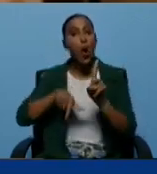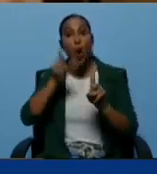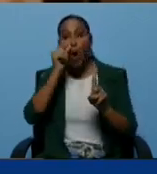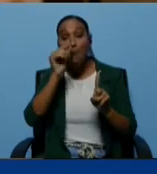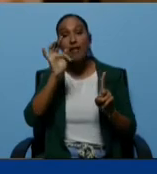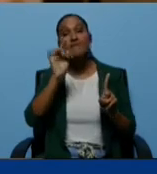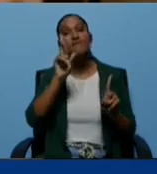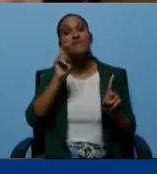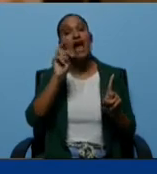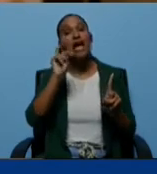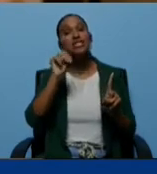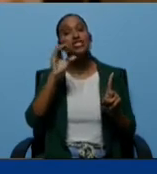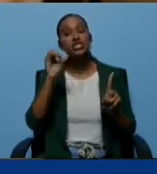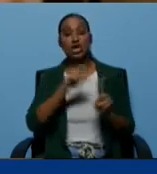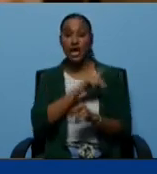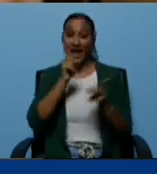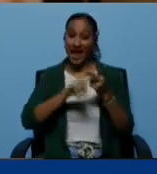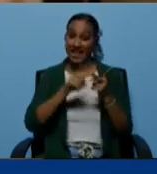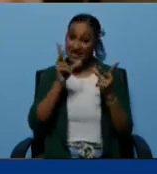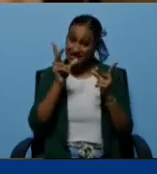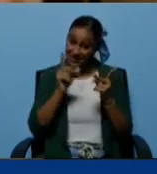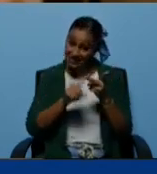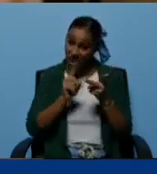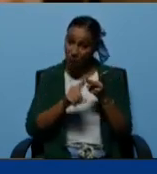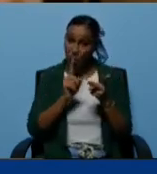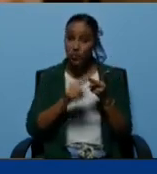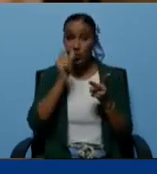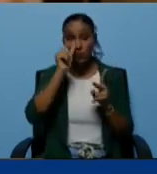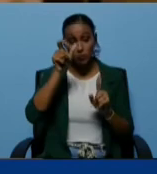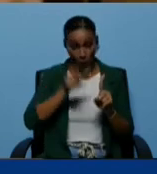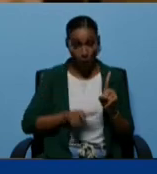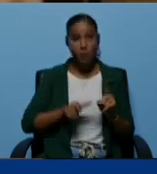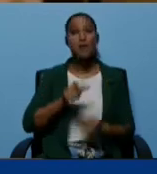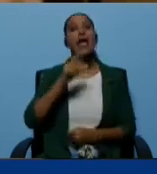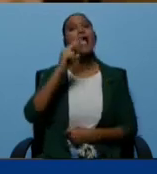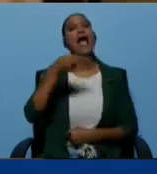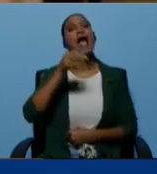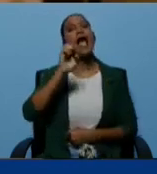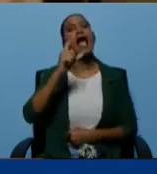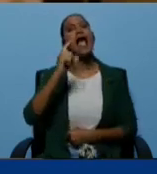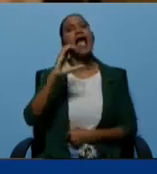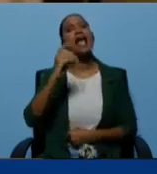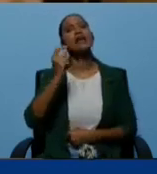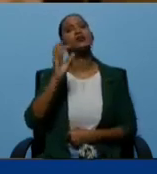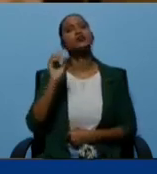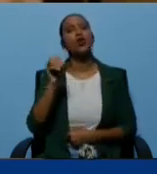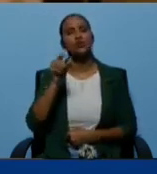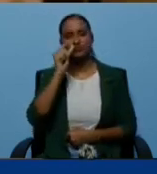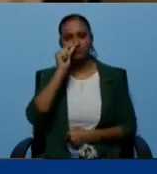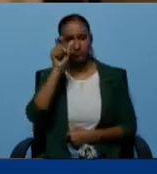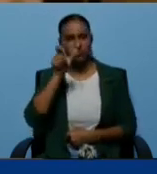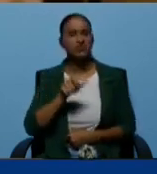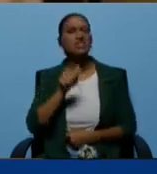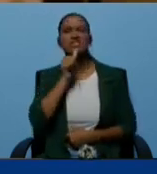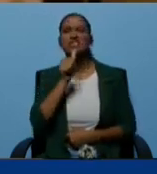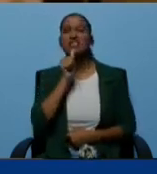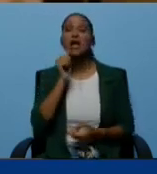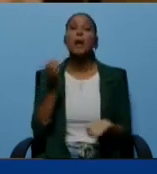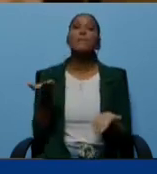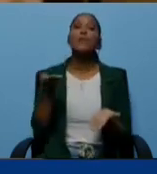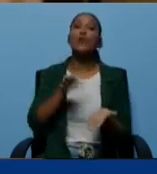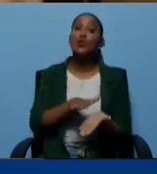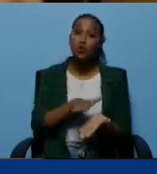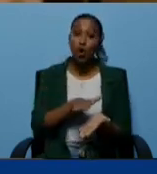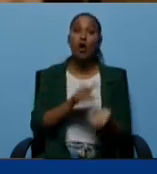segundo caso brutal, el de Héctor Alejandro Anuel Blanco, de 35 años, quien murió el 18 de